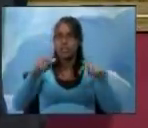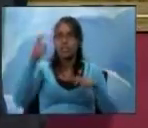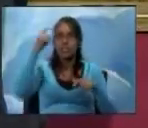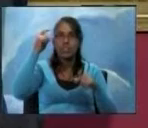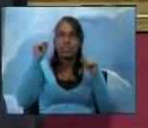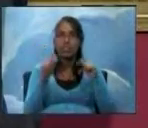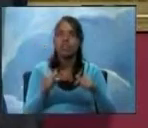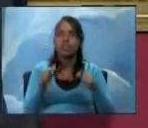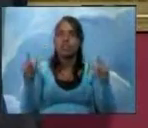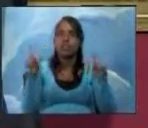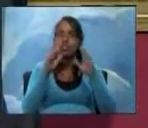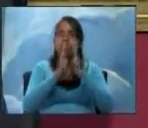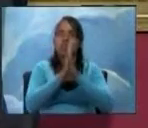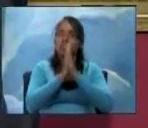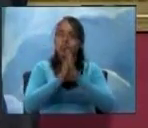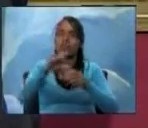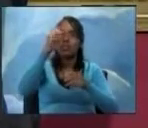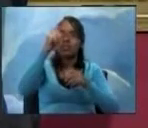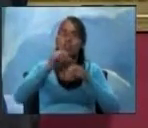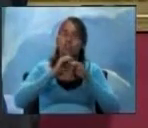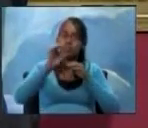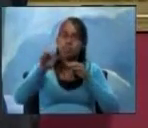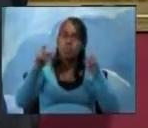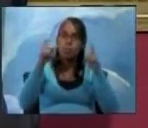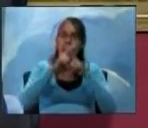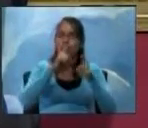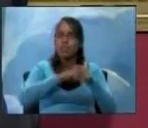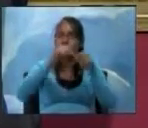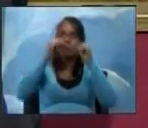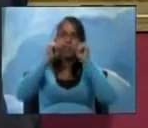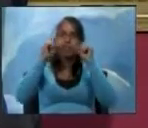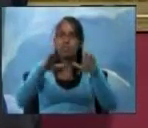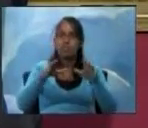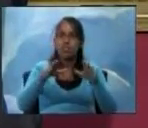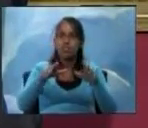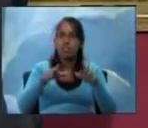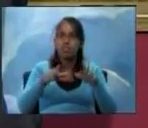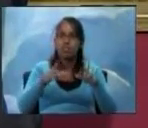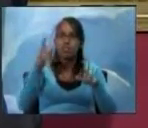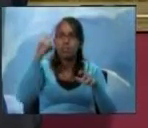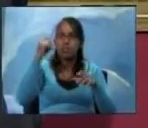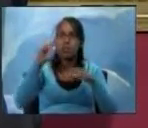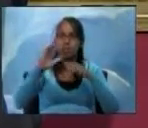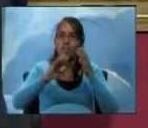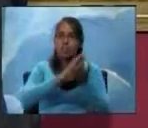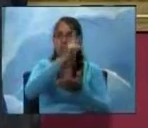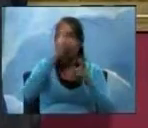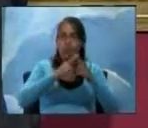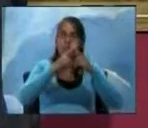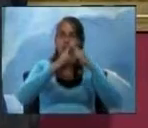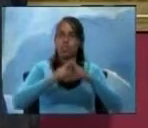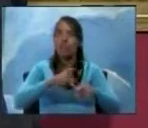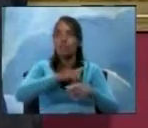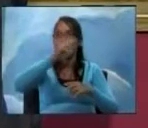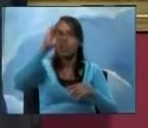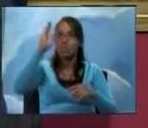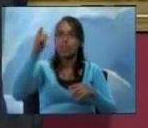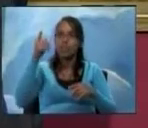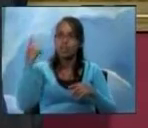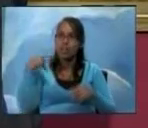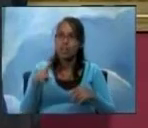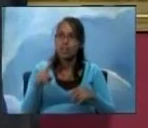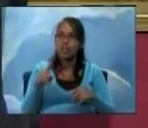acá, de estos matutinos, Dios te está dando una palabra de bendición para la gloria y la honra de Dios. Aquel que